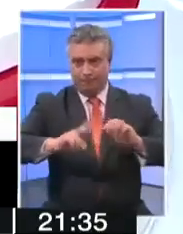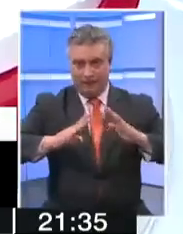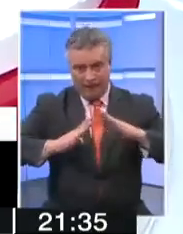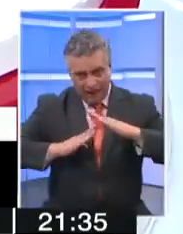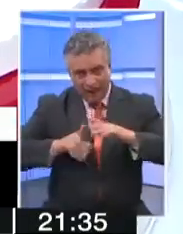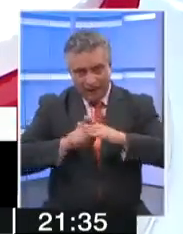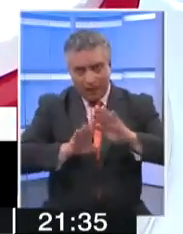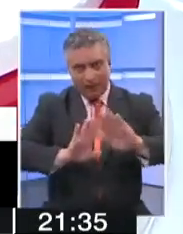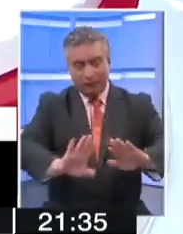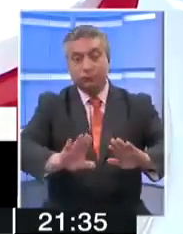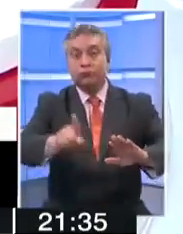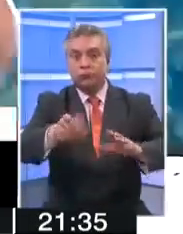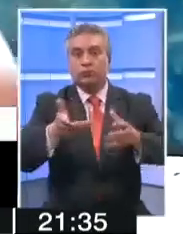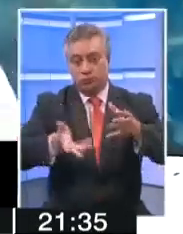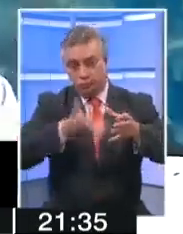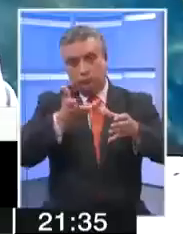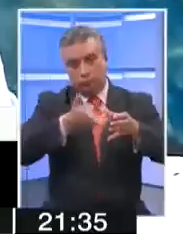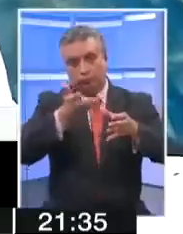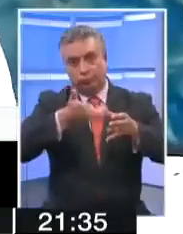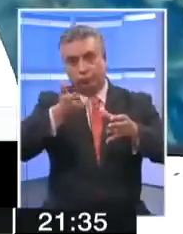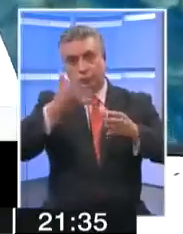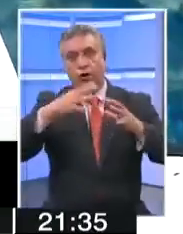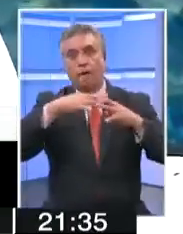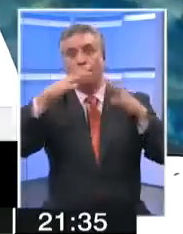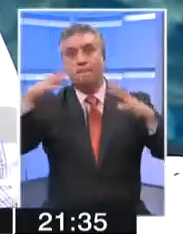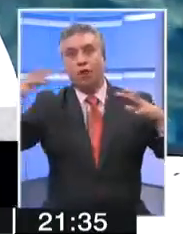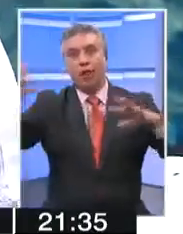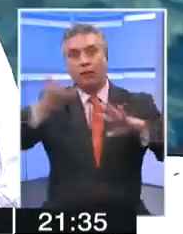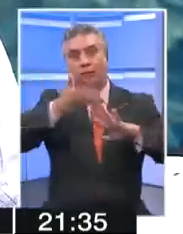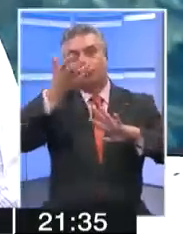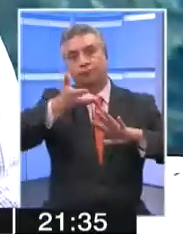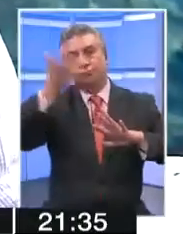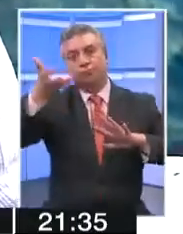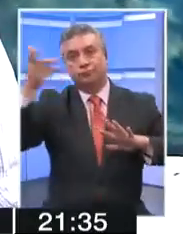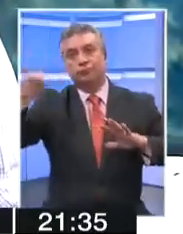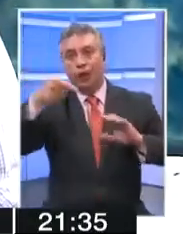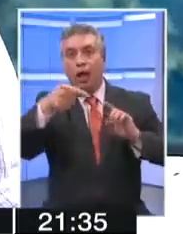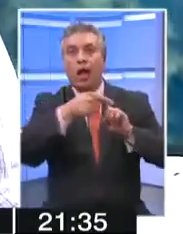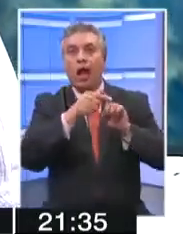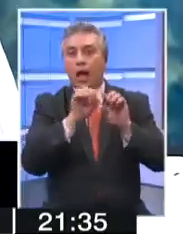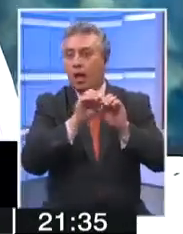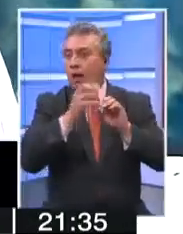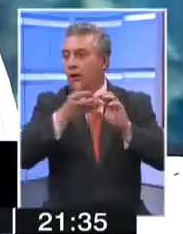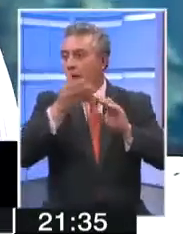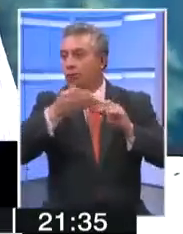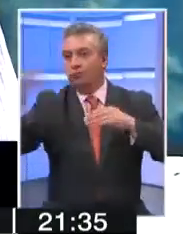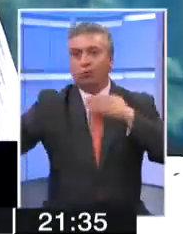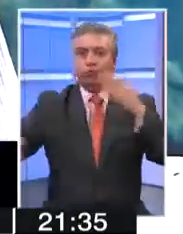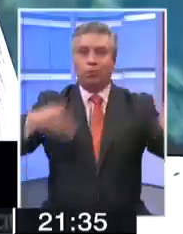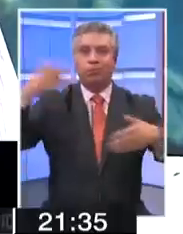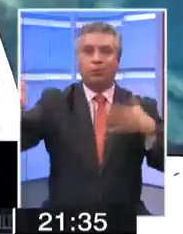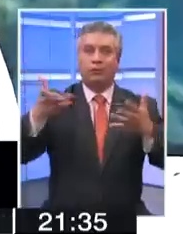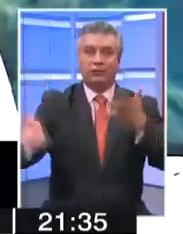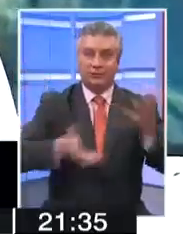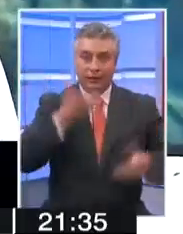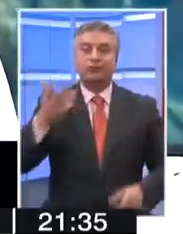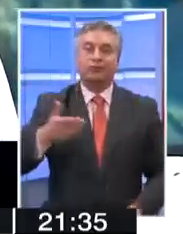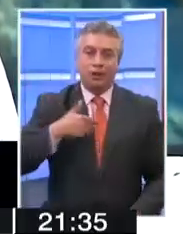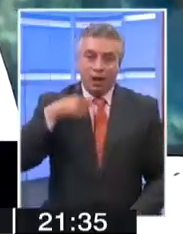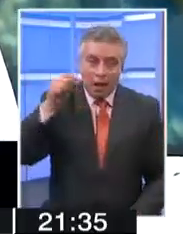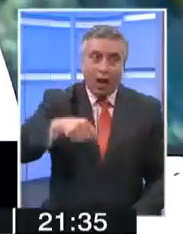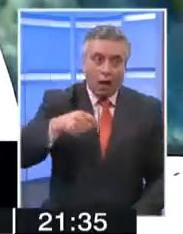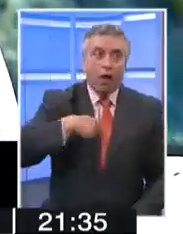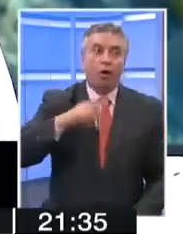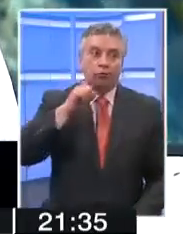que los incendios tienen que subir a la alta montaña. Y las montañas o los cerros son los que están comunicando estos incendios. Sí. Entonces cuando yo hablo hoy día y digo, se me